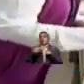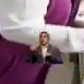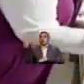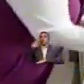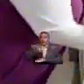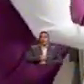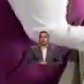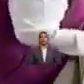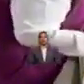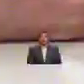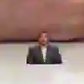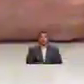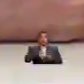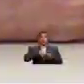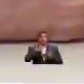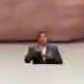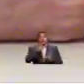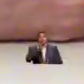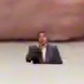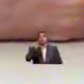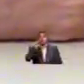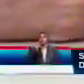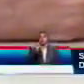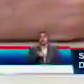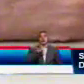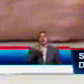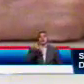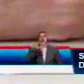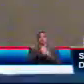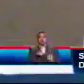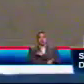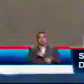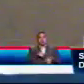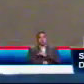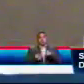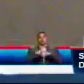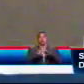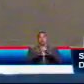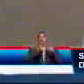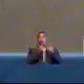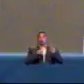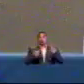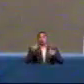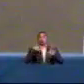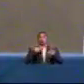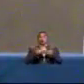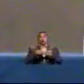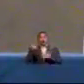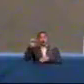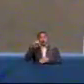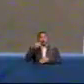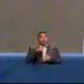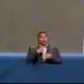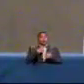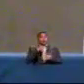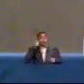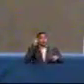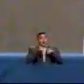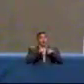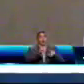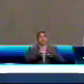días. Los de aprobación reciente son Suma y Alianza País. Una vez que se han subsanado las observaciones realizadas, cumple con